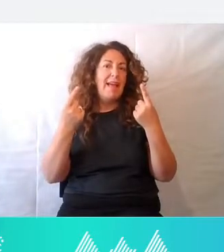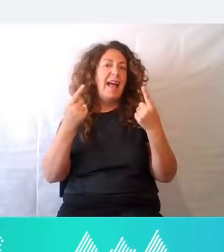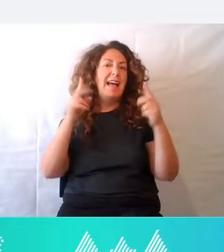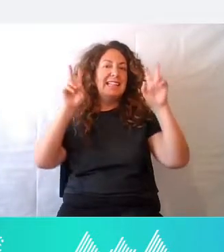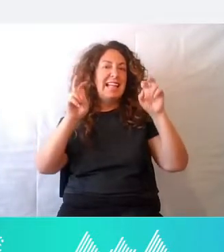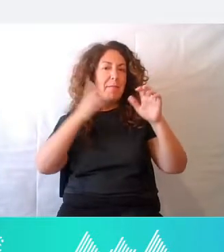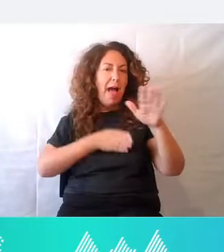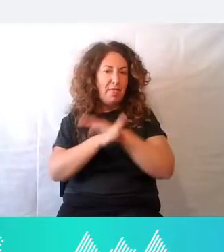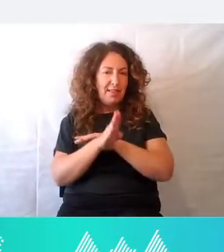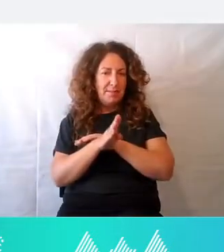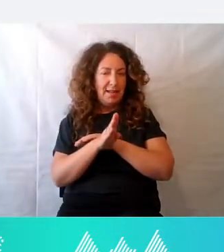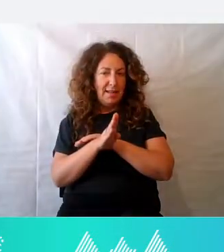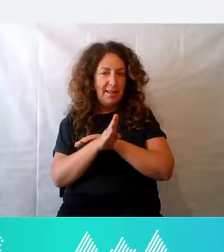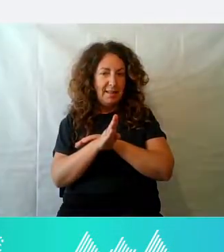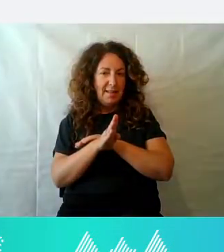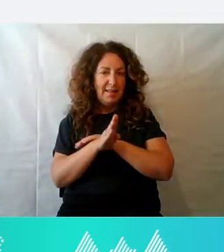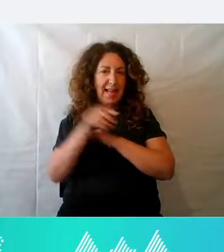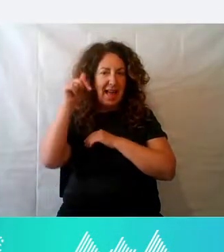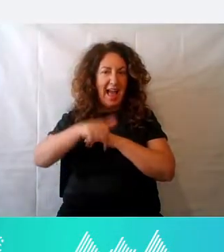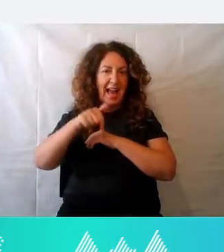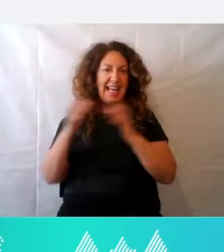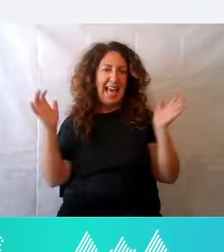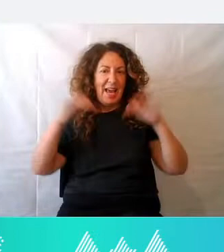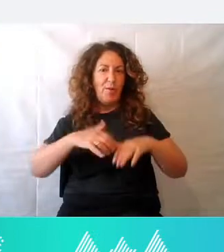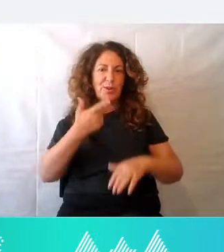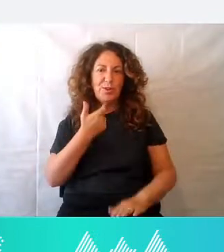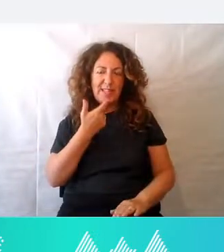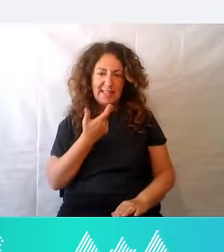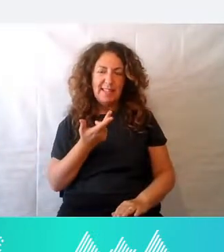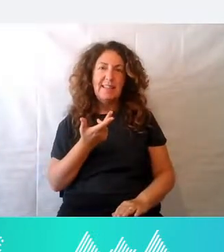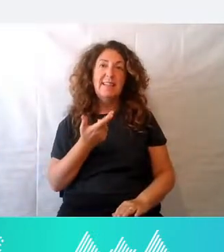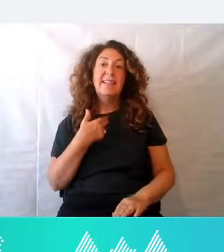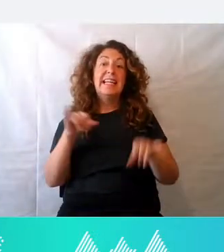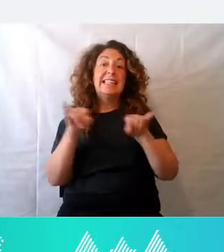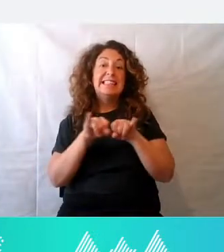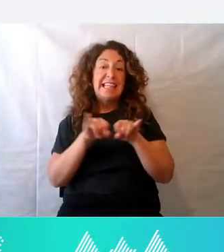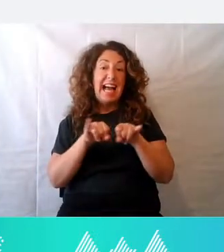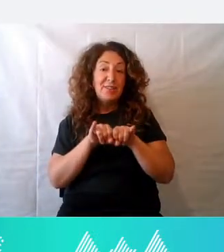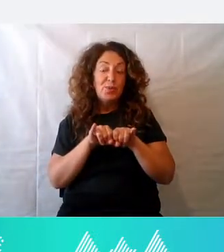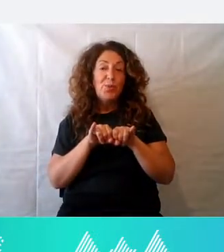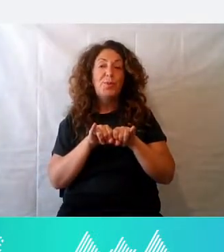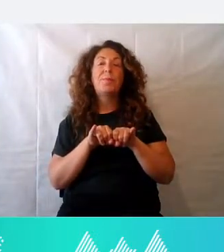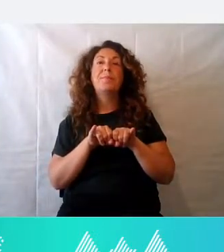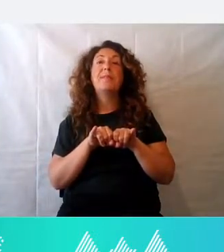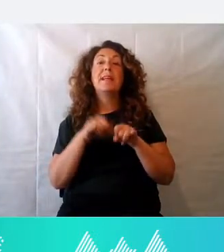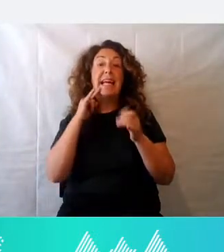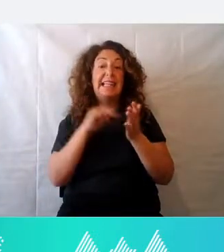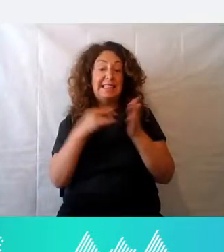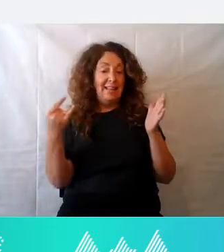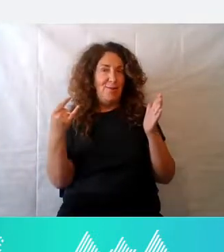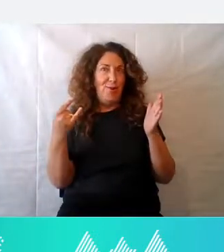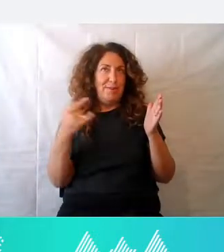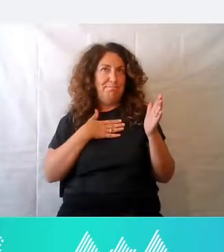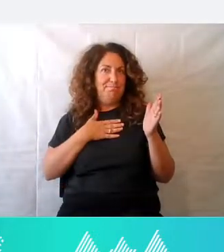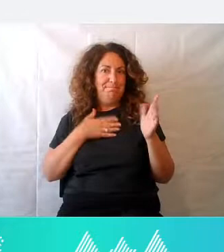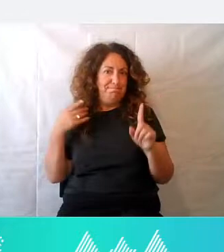el evento de santander y en samsung las imágenes la tecnología es nuestra razón de ser pero también nuestra razón de ser